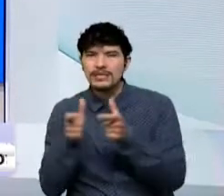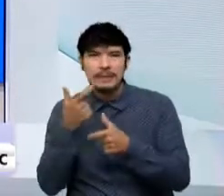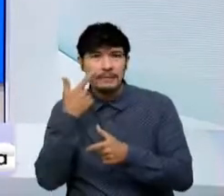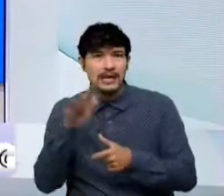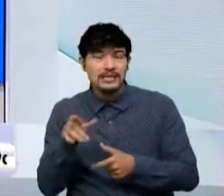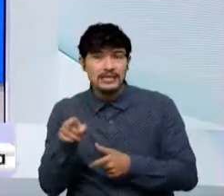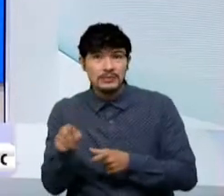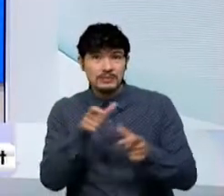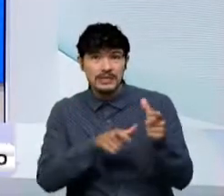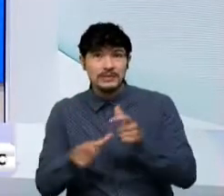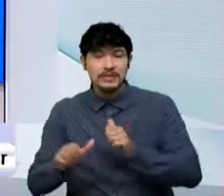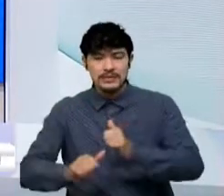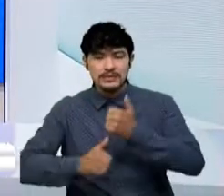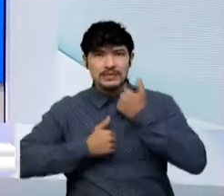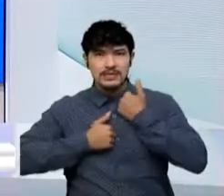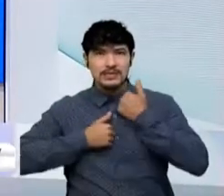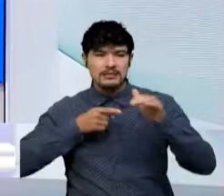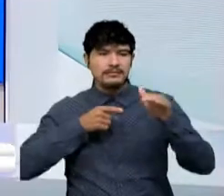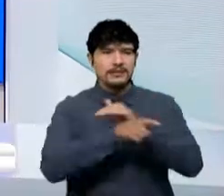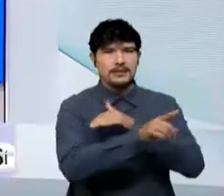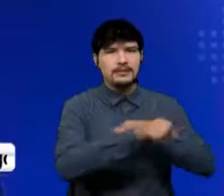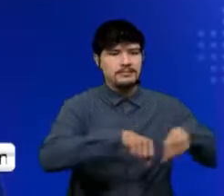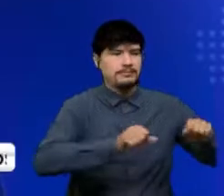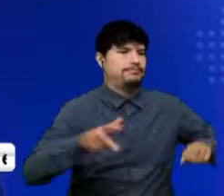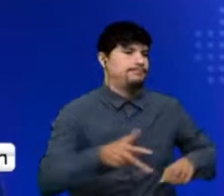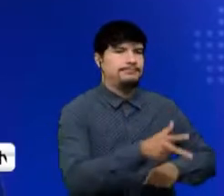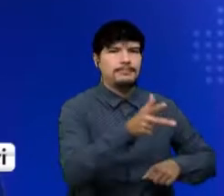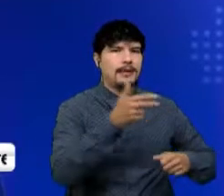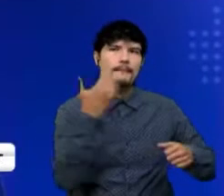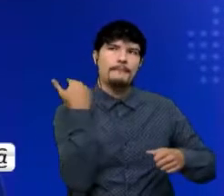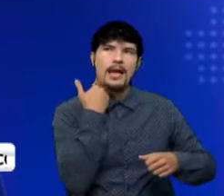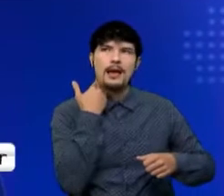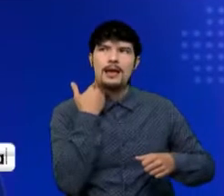estaban evadidos de la base militar.